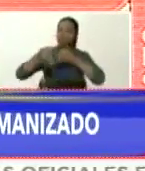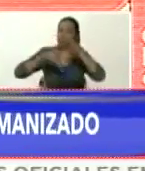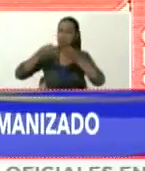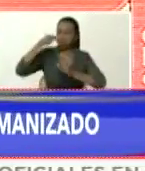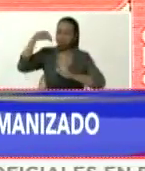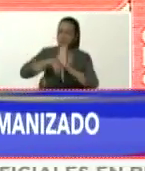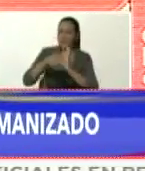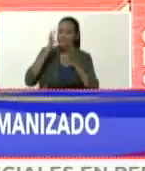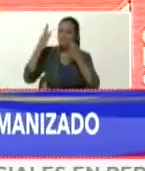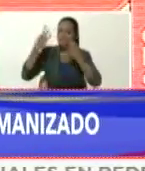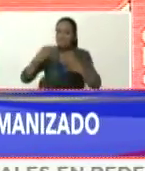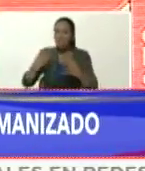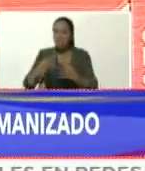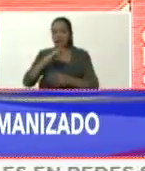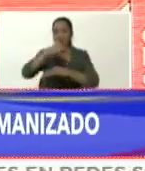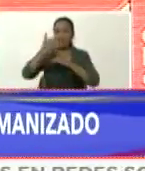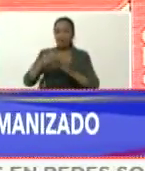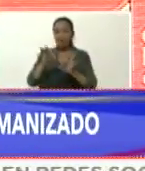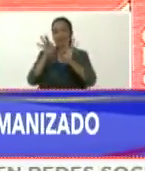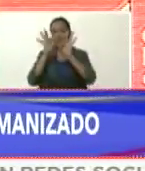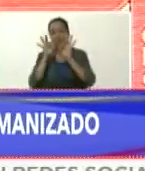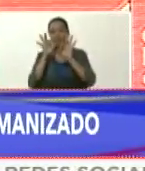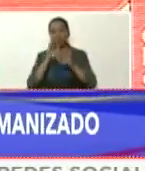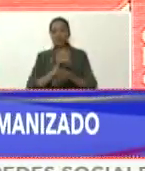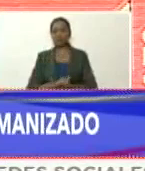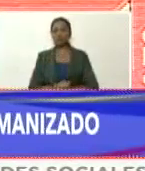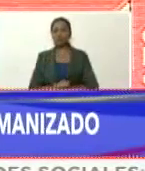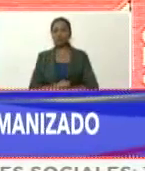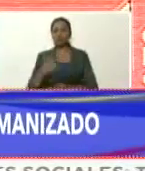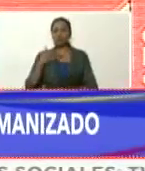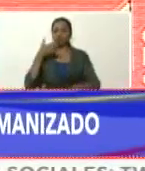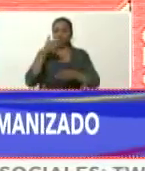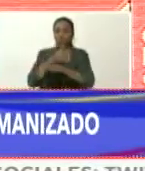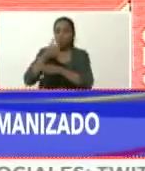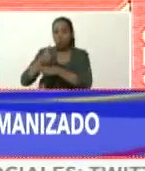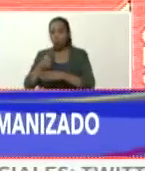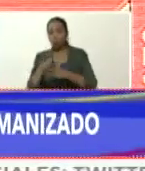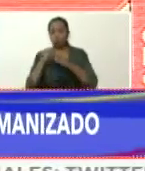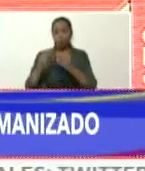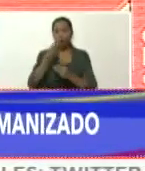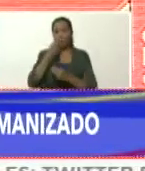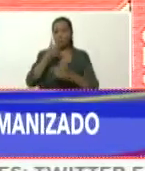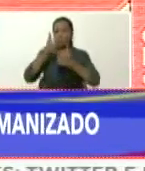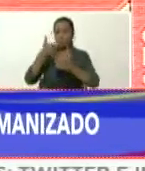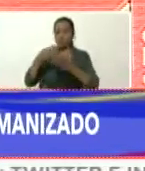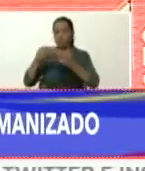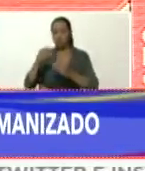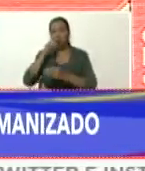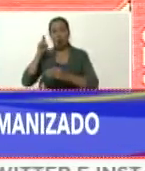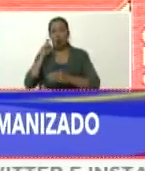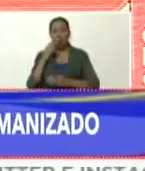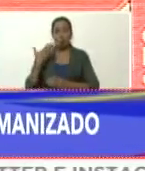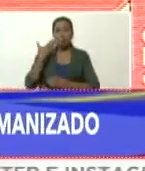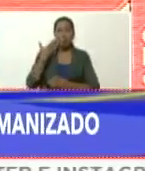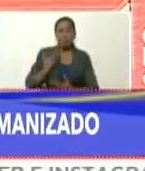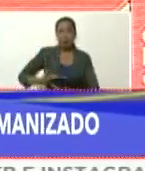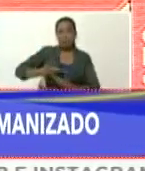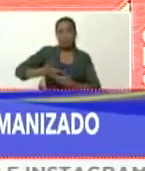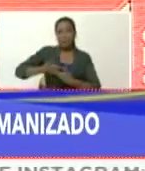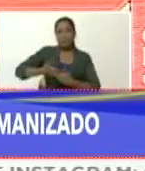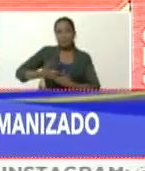bien el plan especial de asistencia nutricional para todas las madres que